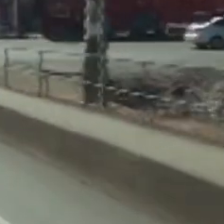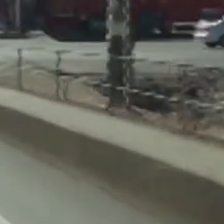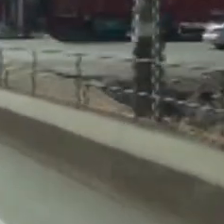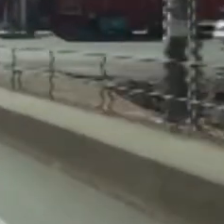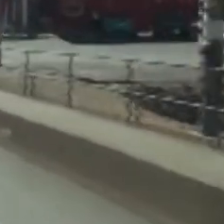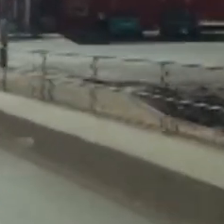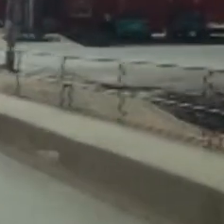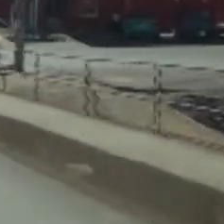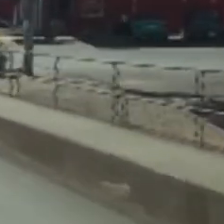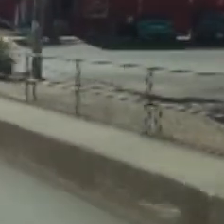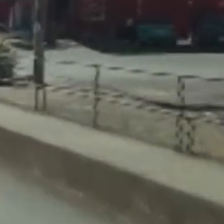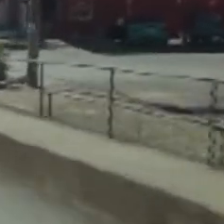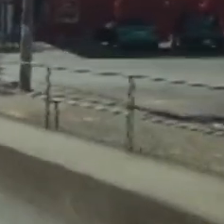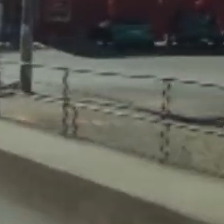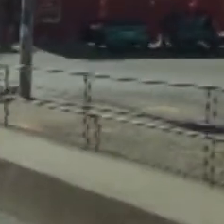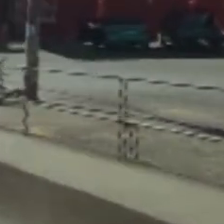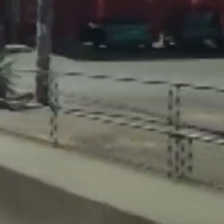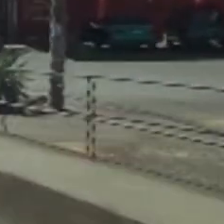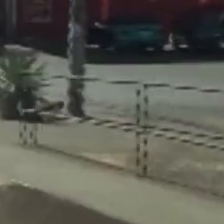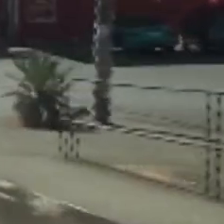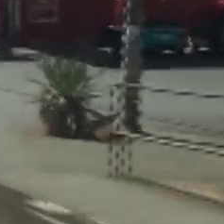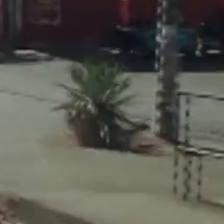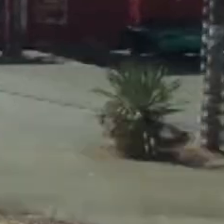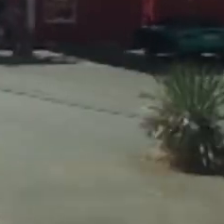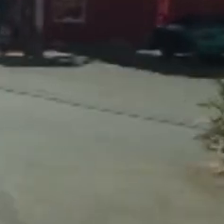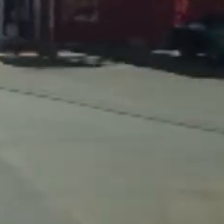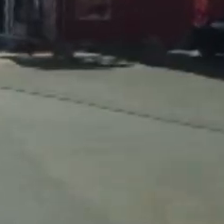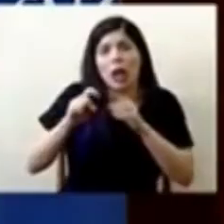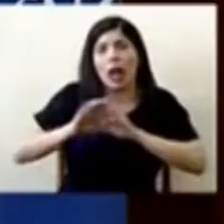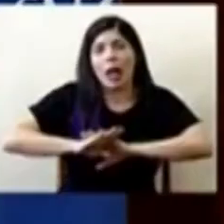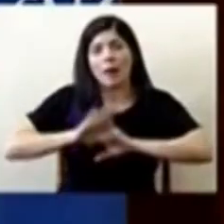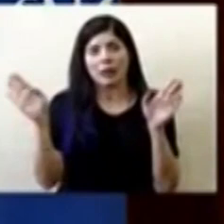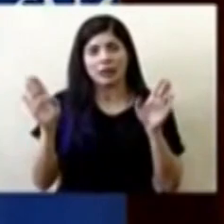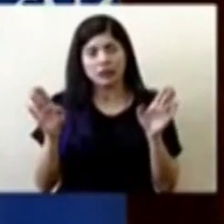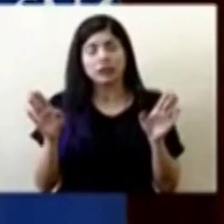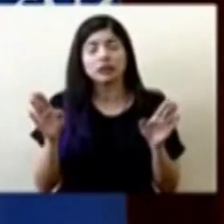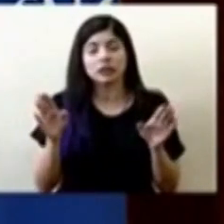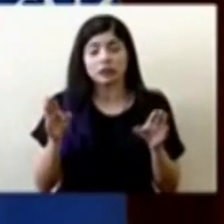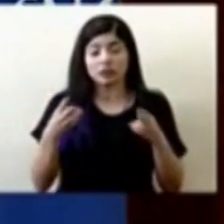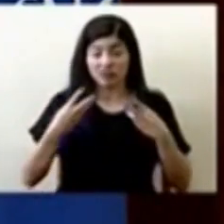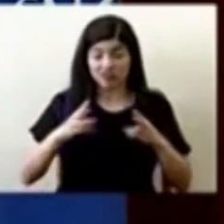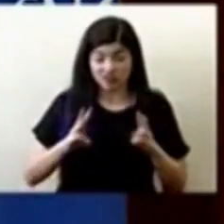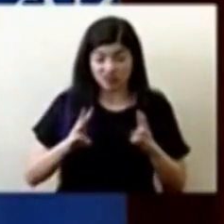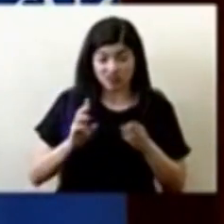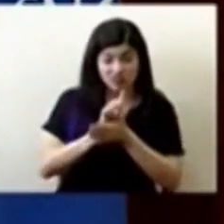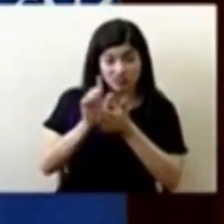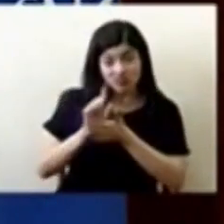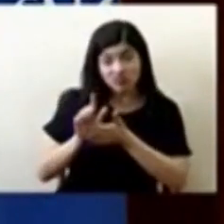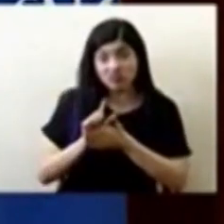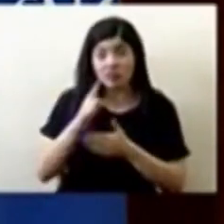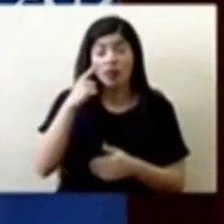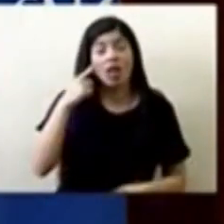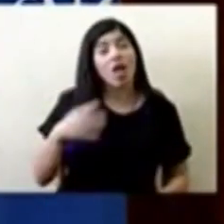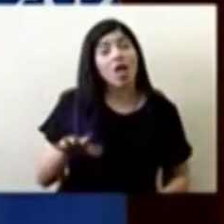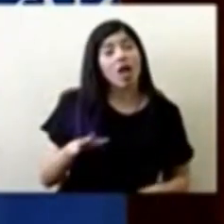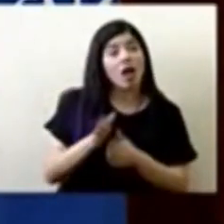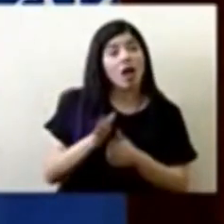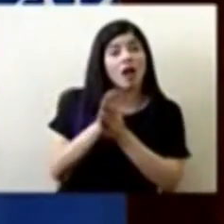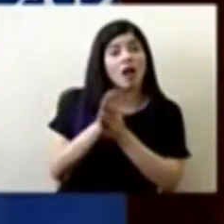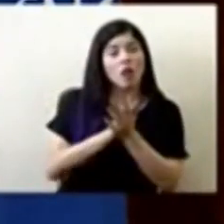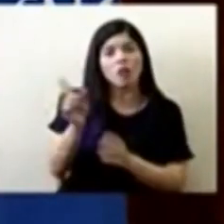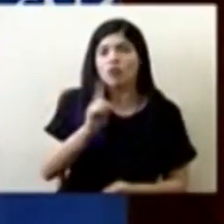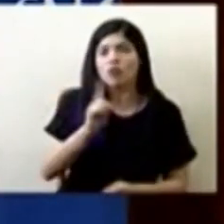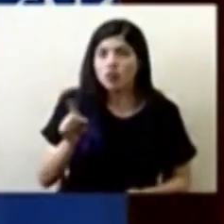solo salga verdaderamente si es sumamente necesario. Las medidas de higiene, no descuiden el lavado de manos,